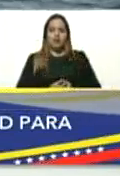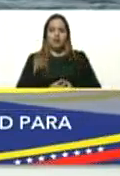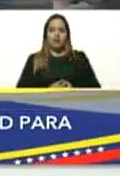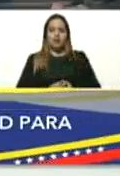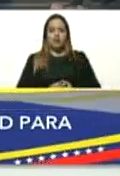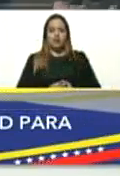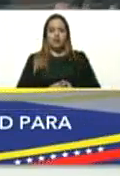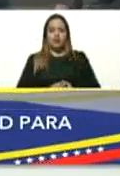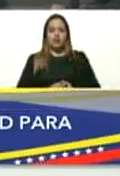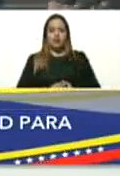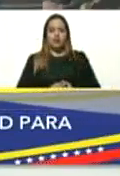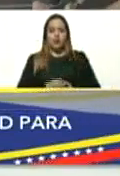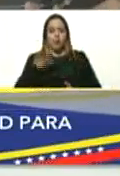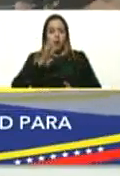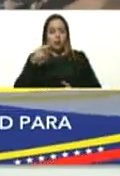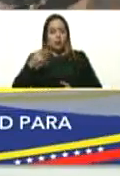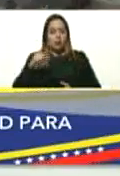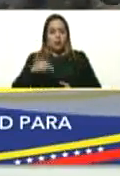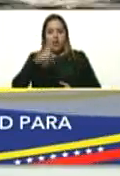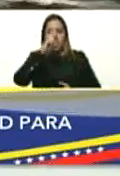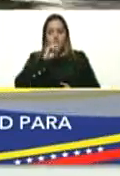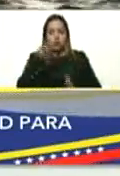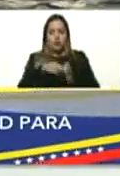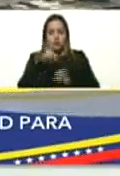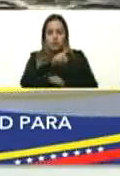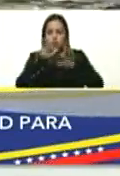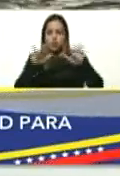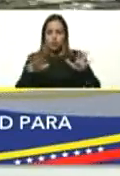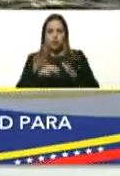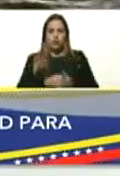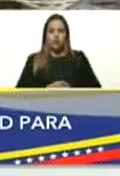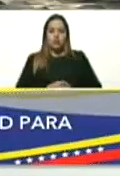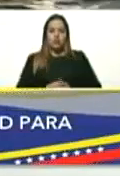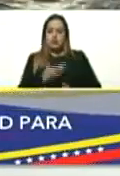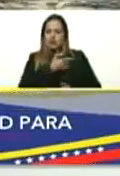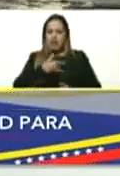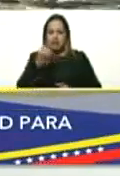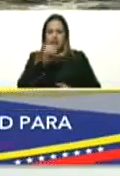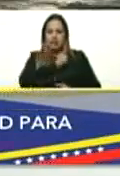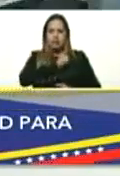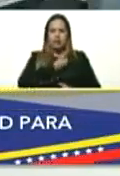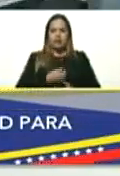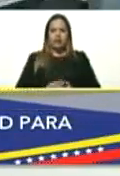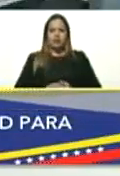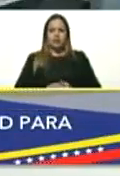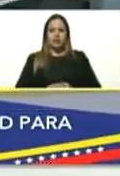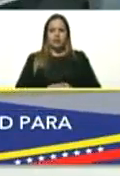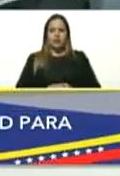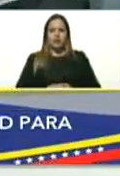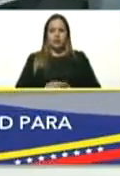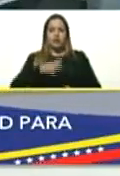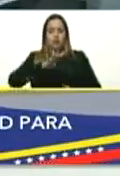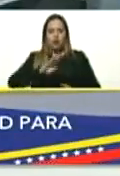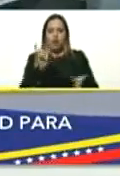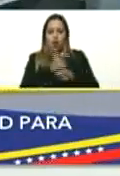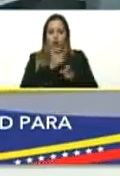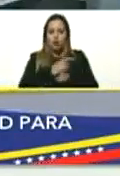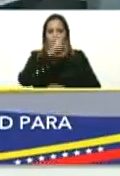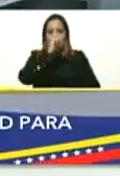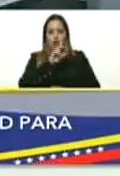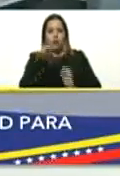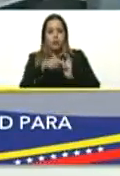4 de noviembre del año 2018 cuando intentaron asesinarme. 4 de agosto del